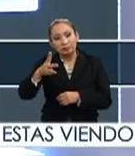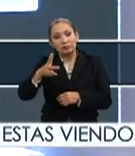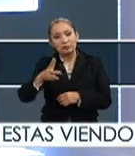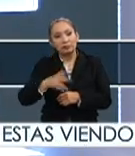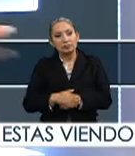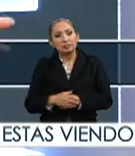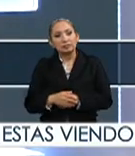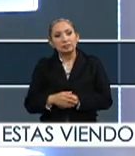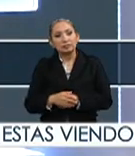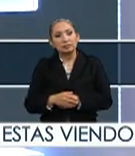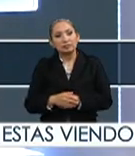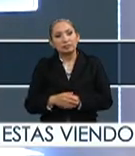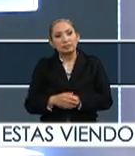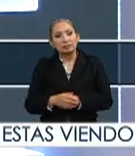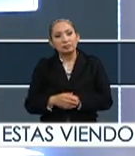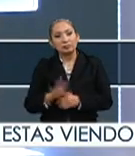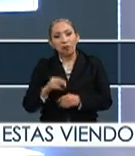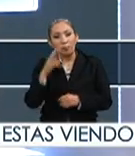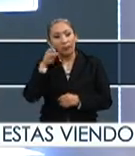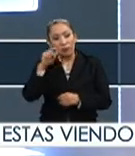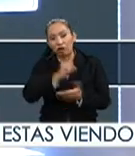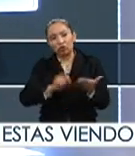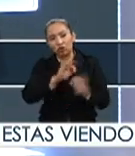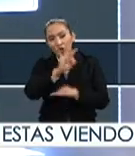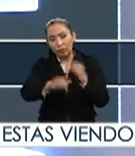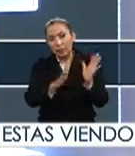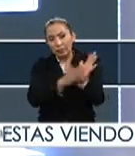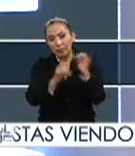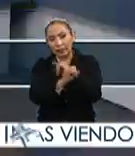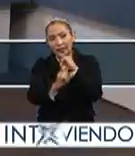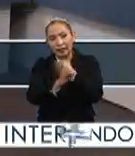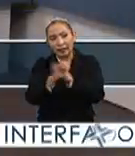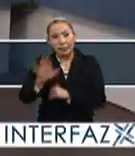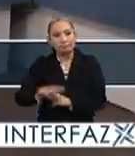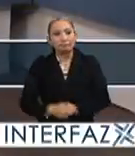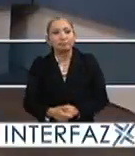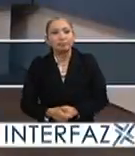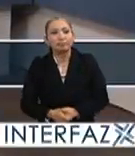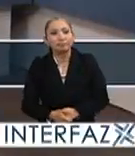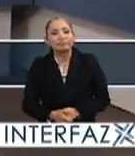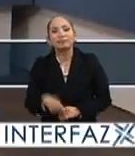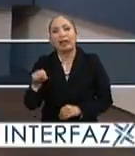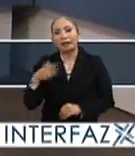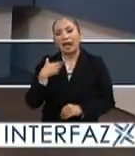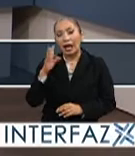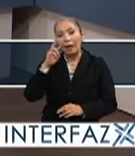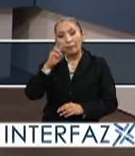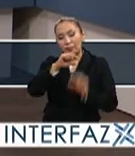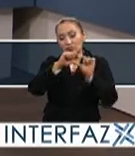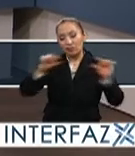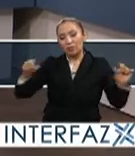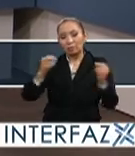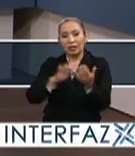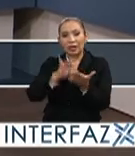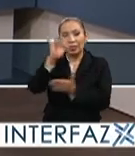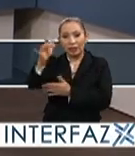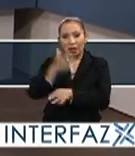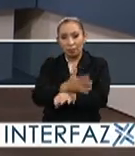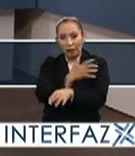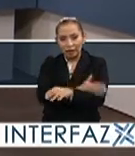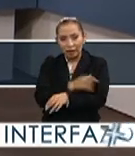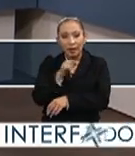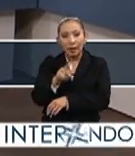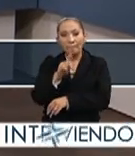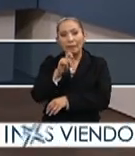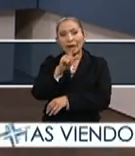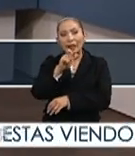5770-3548. Ya no los haya podido anotar, pero todo está en las páginas en la de Cruz página Roja. de internet, precisamente que la tenemos en pantalla. Pues le agradecemos mucho que haya estado con nosotros